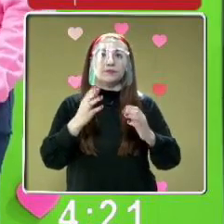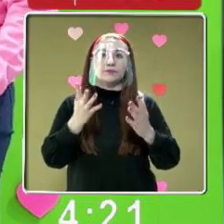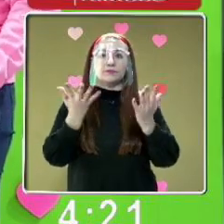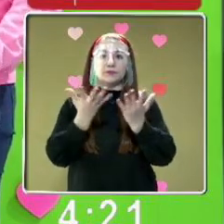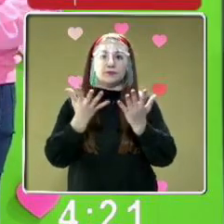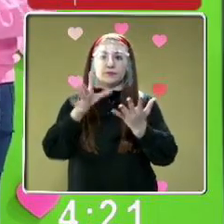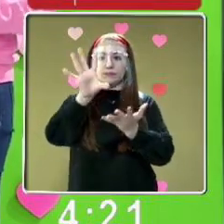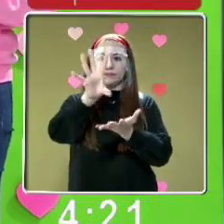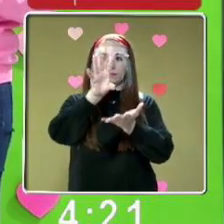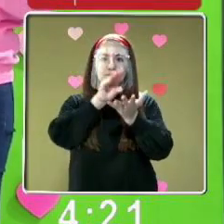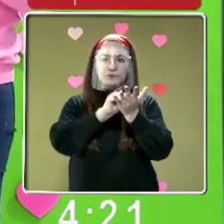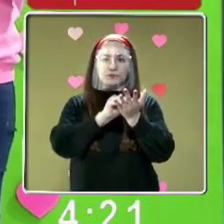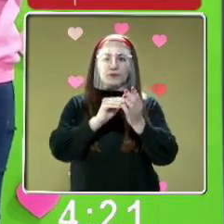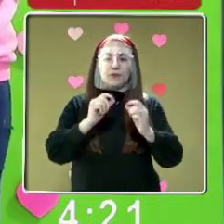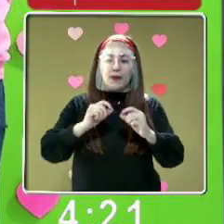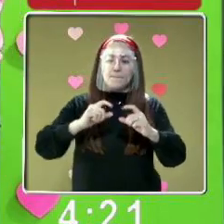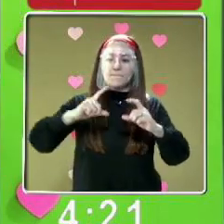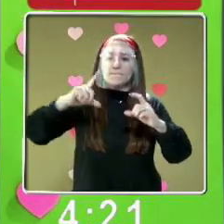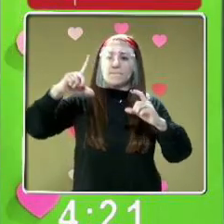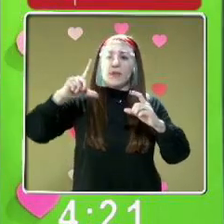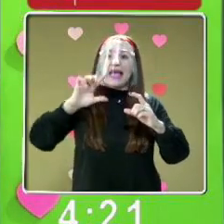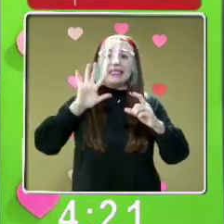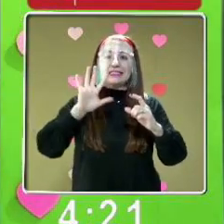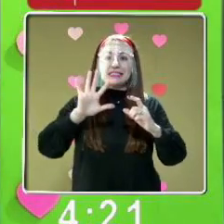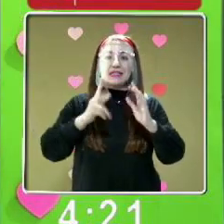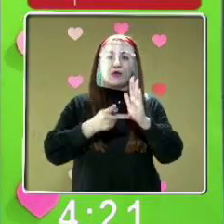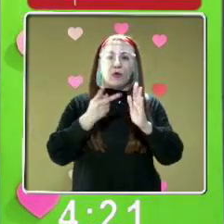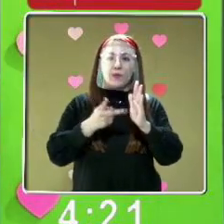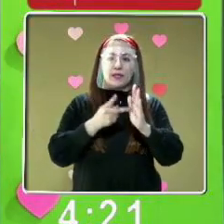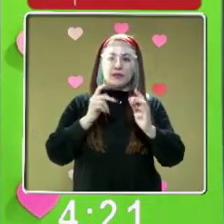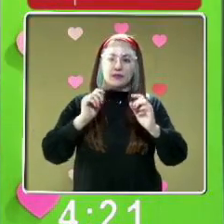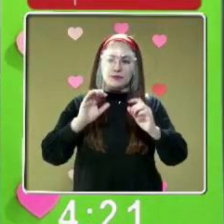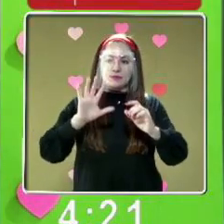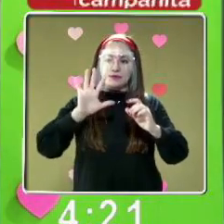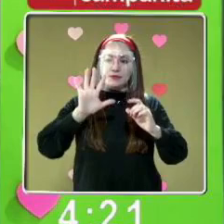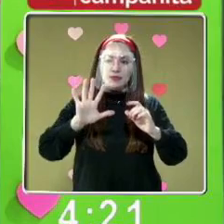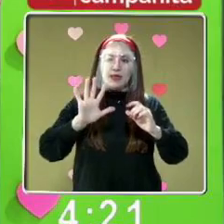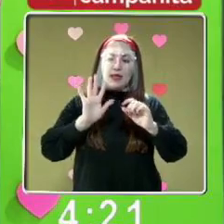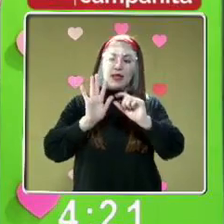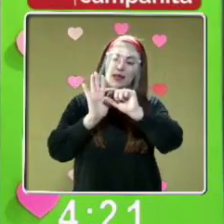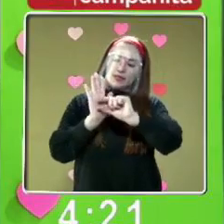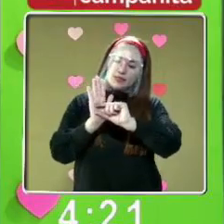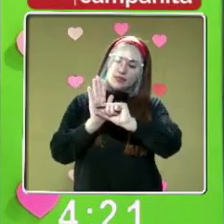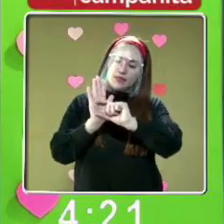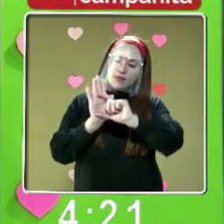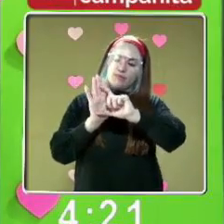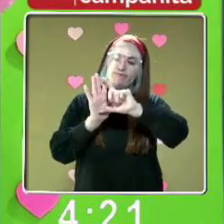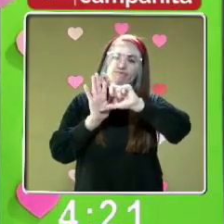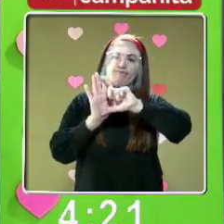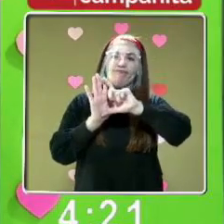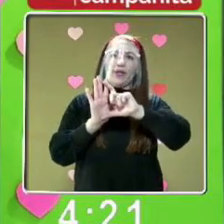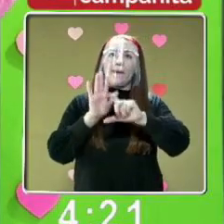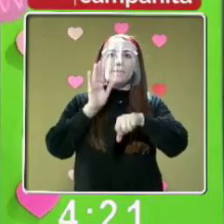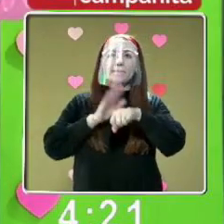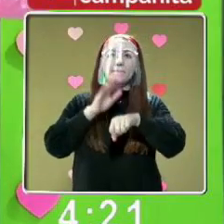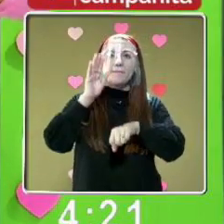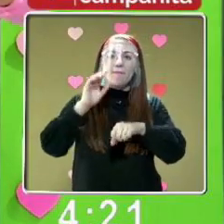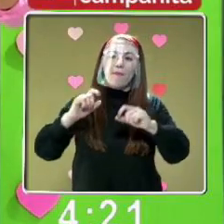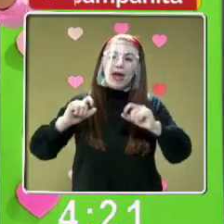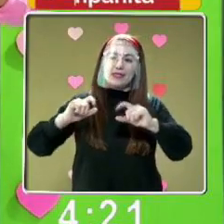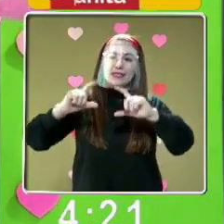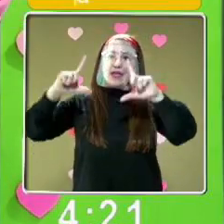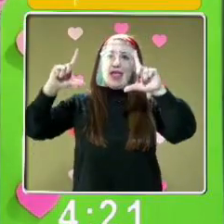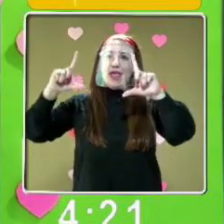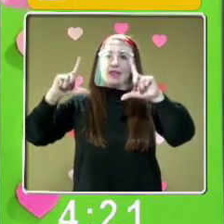5 veces más grande. O sea, no quiere decir que se va a hacer 5 veces, sino que esa medida se quiere ampliar. O sea, como que para que esté el letrero